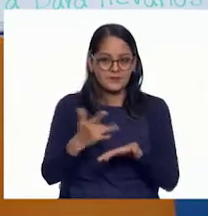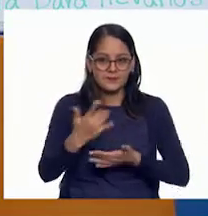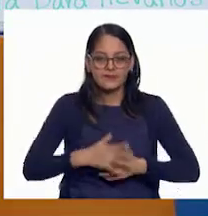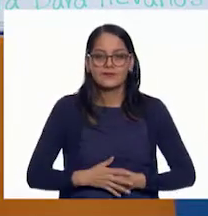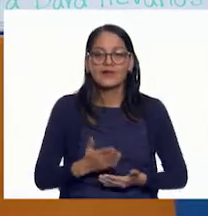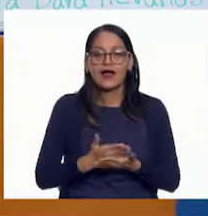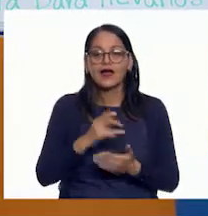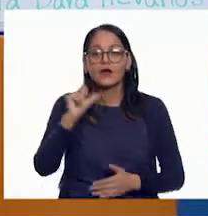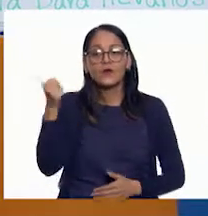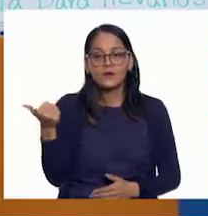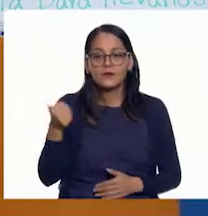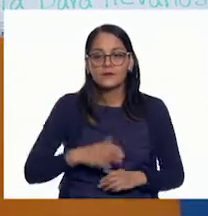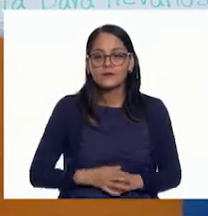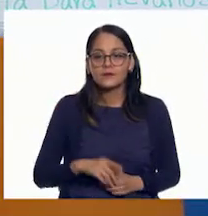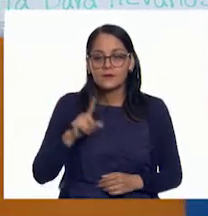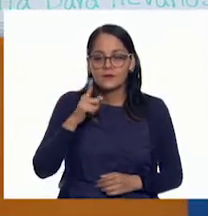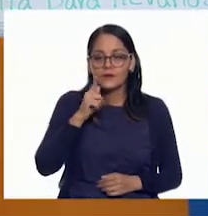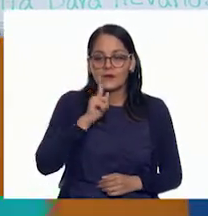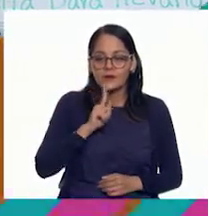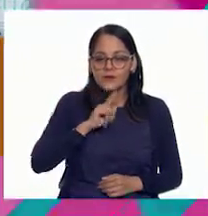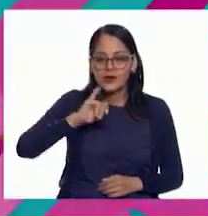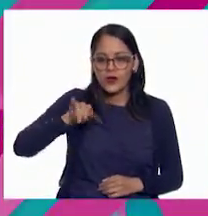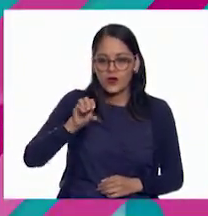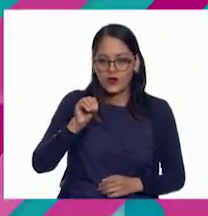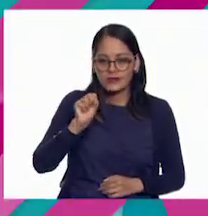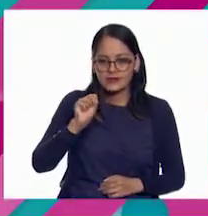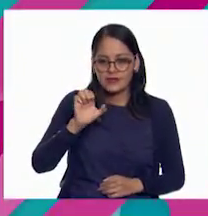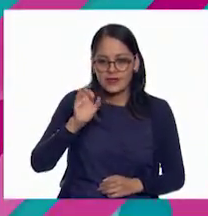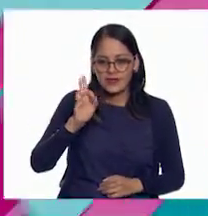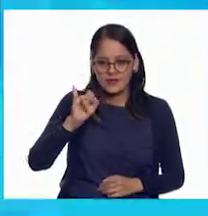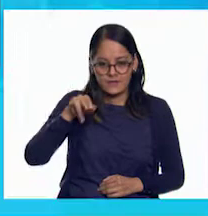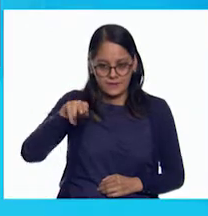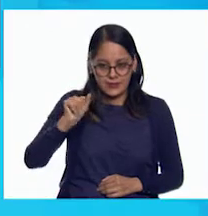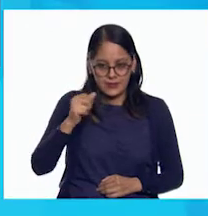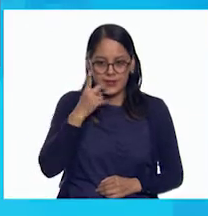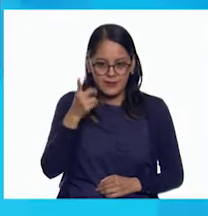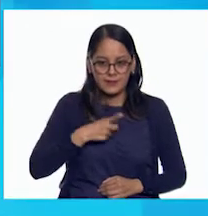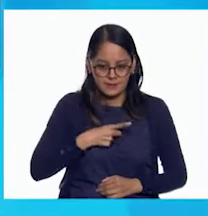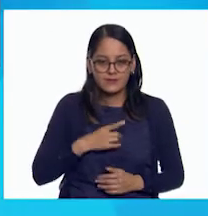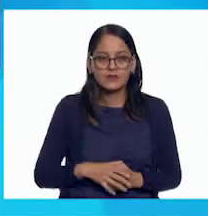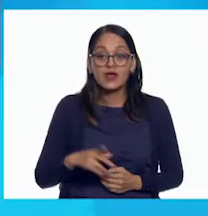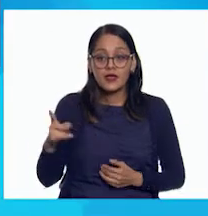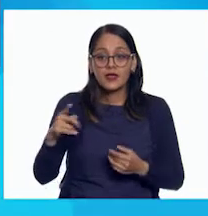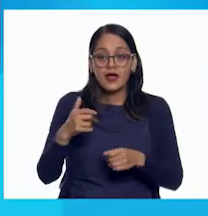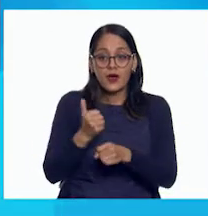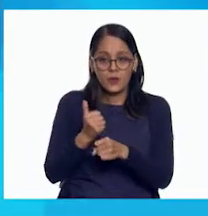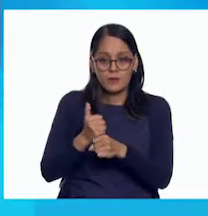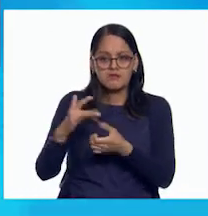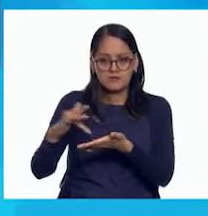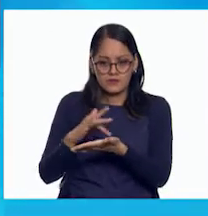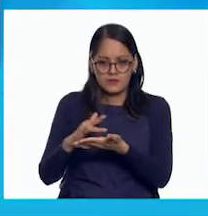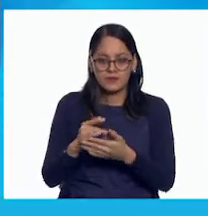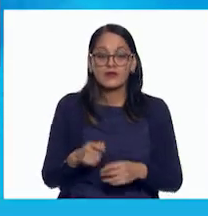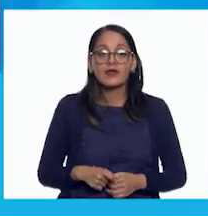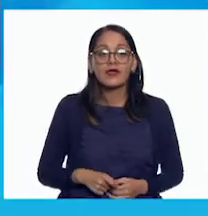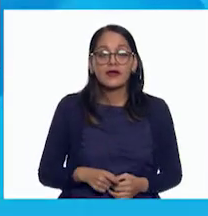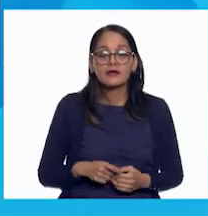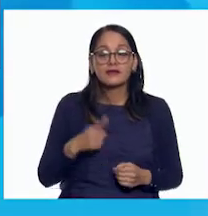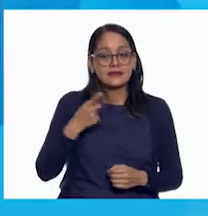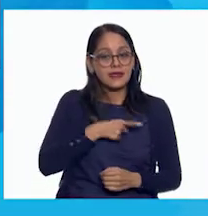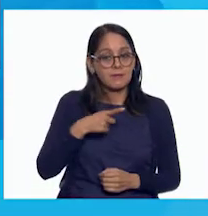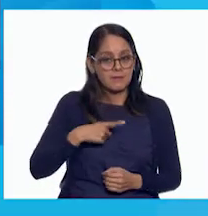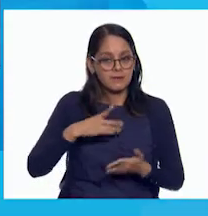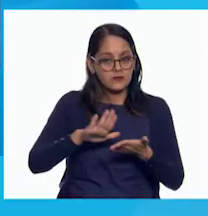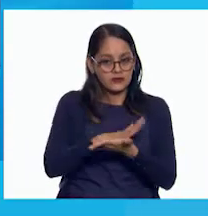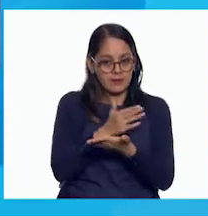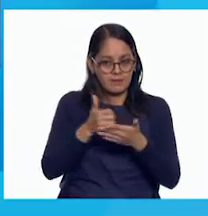leer ahora el comentario de Josefina, que nos comenta, fue con su apoyo de su abuelita. Hay que separar lo que